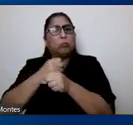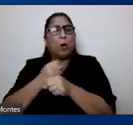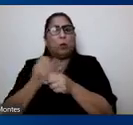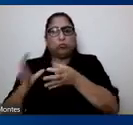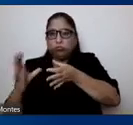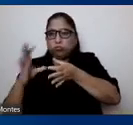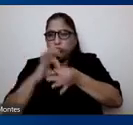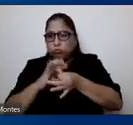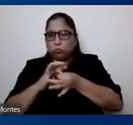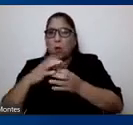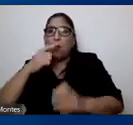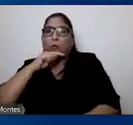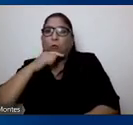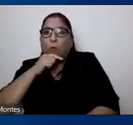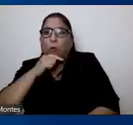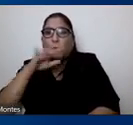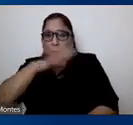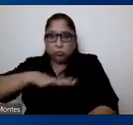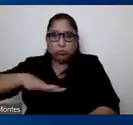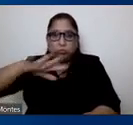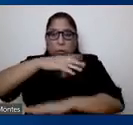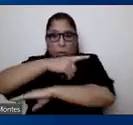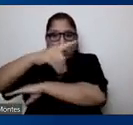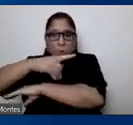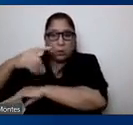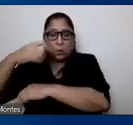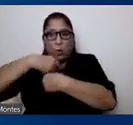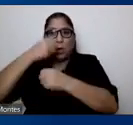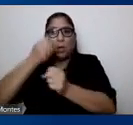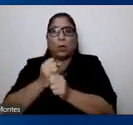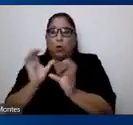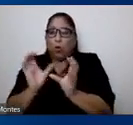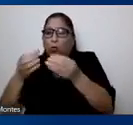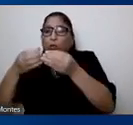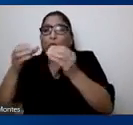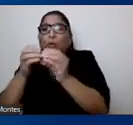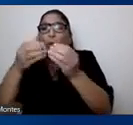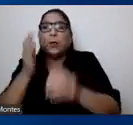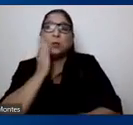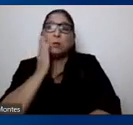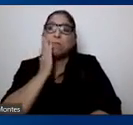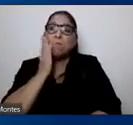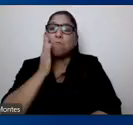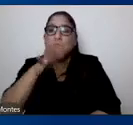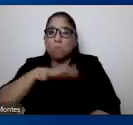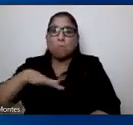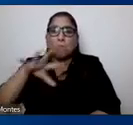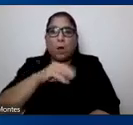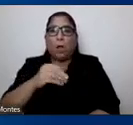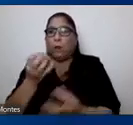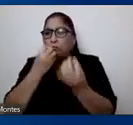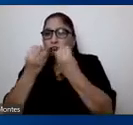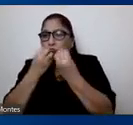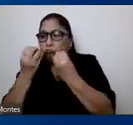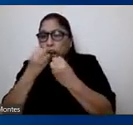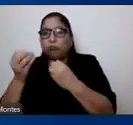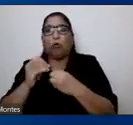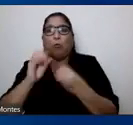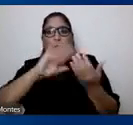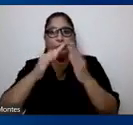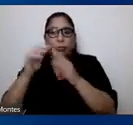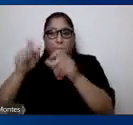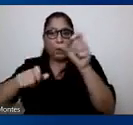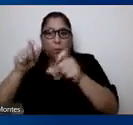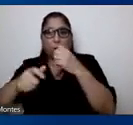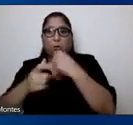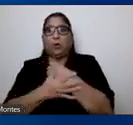involucramiento con las mujeres del distrito. Creó muchos clubes de madres, muchos comedores populares, y su trabajo